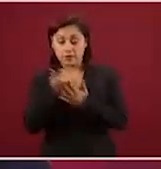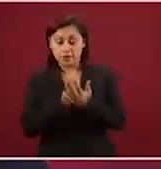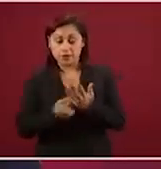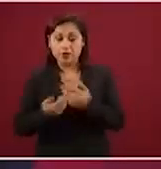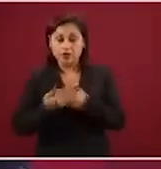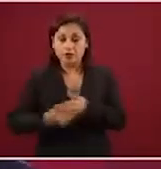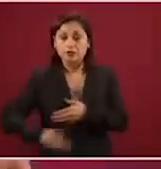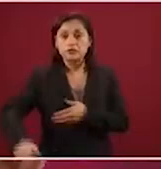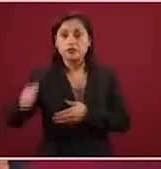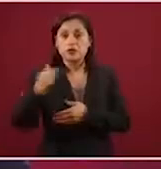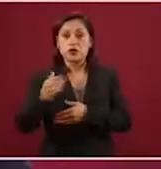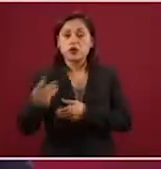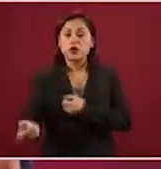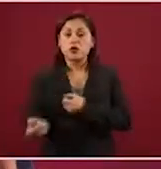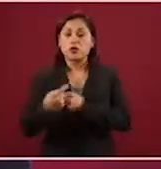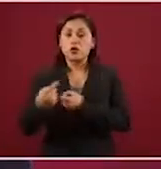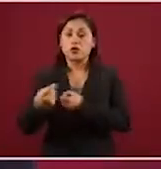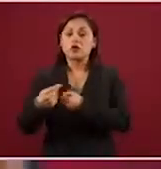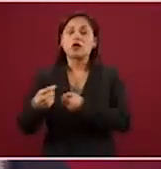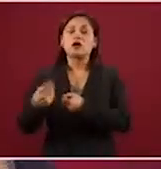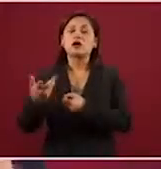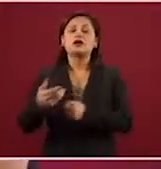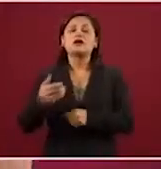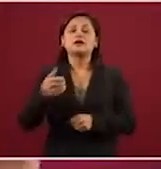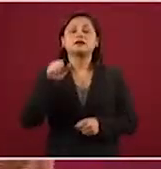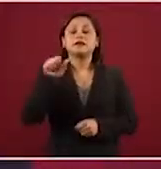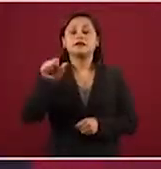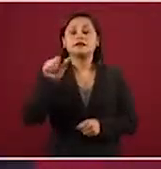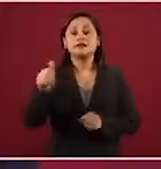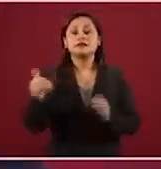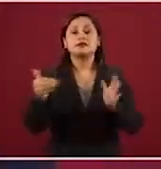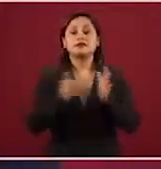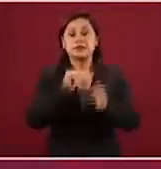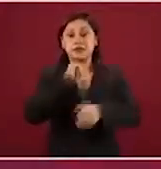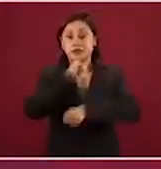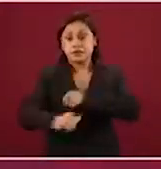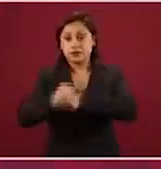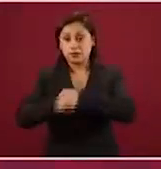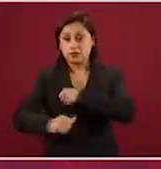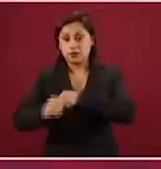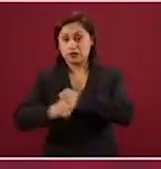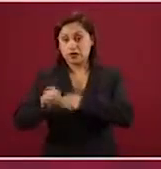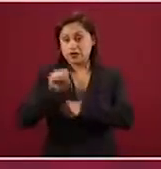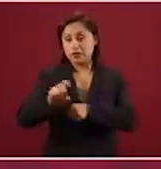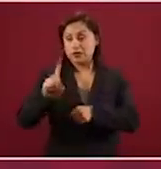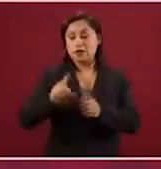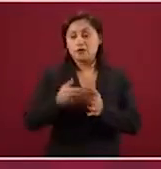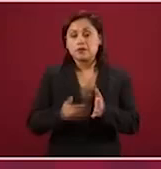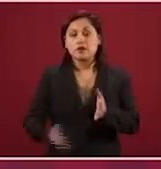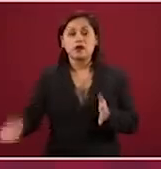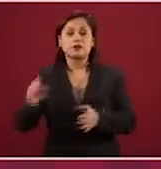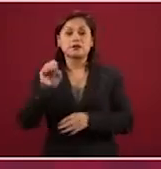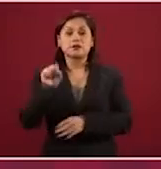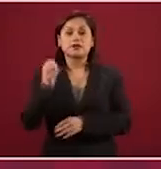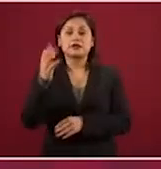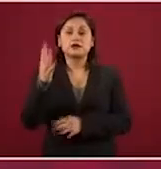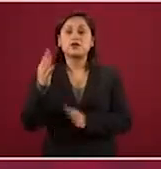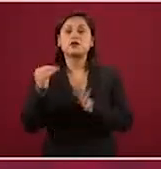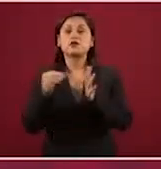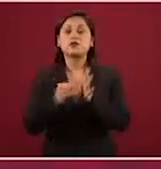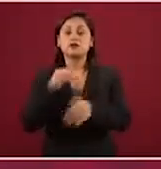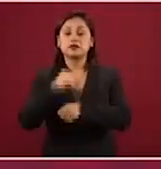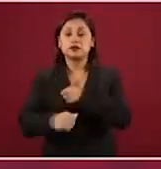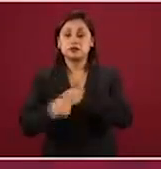16.000 cirugías programadas solamente en fin de semana a 64 mil cirugías en fin de semana